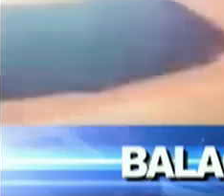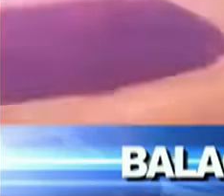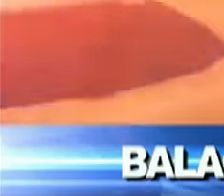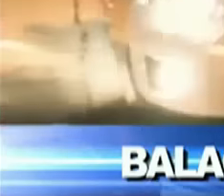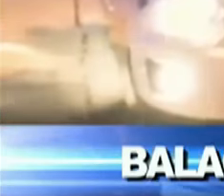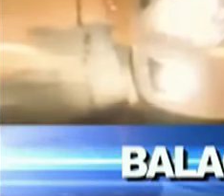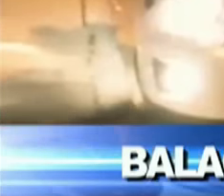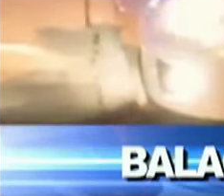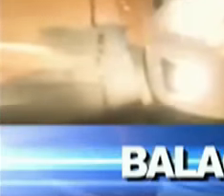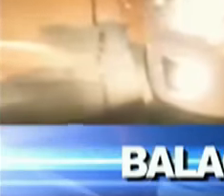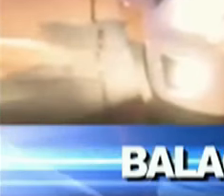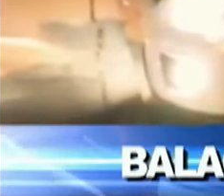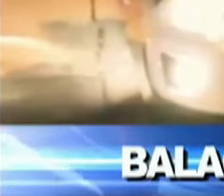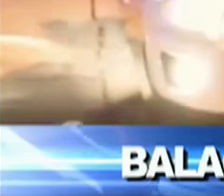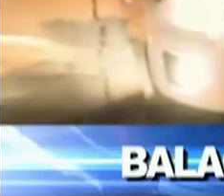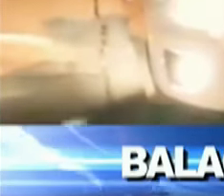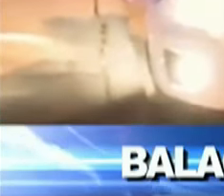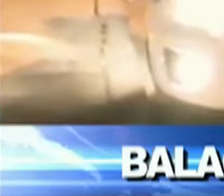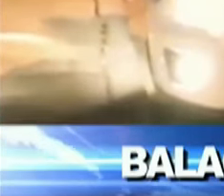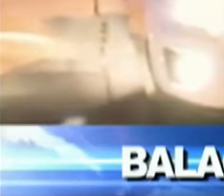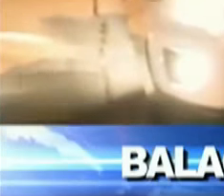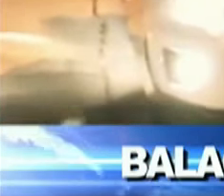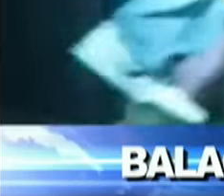entre grupos rivales.